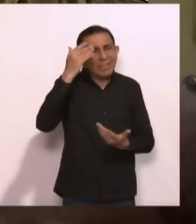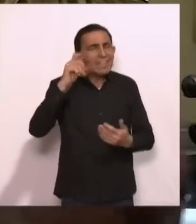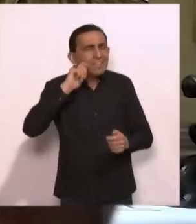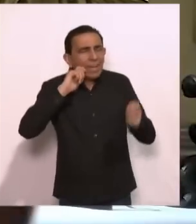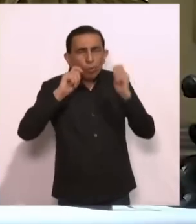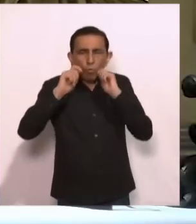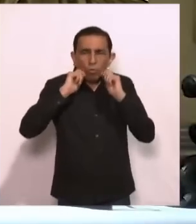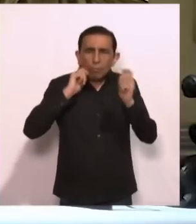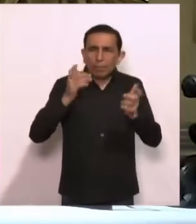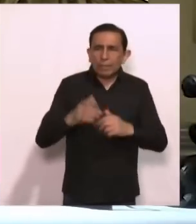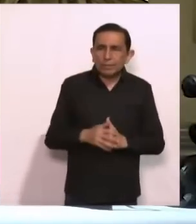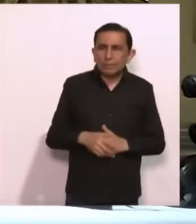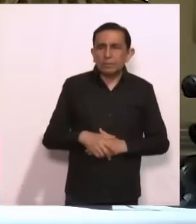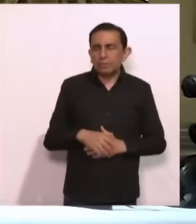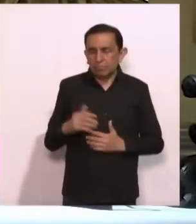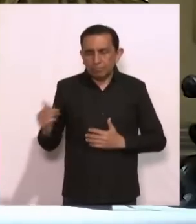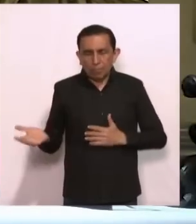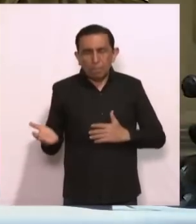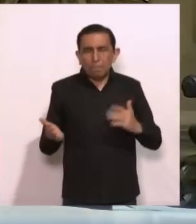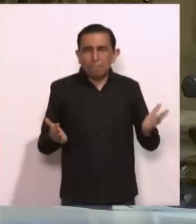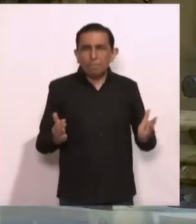la paz. Que tengan mucha paz.